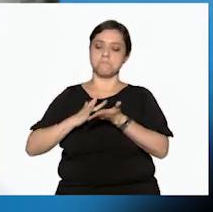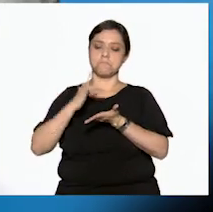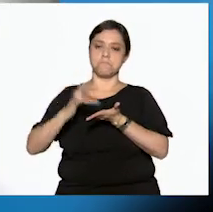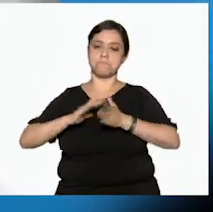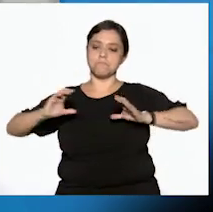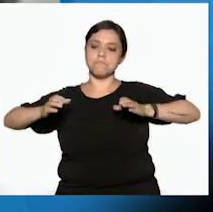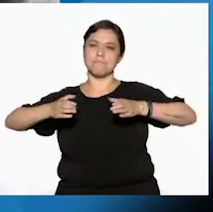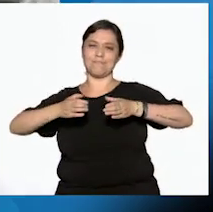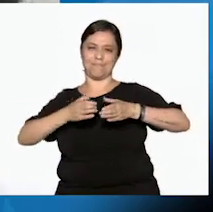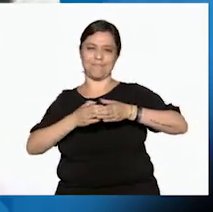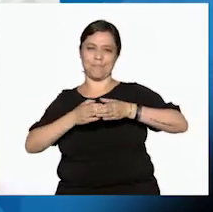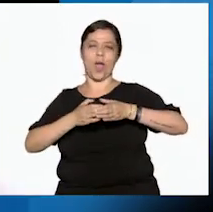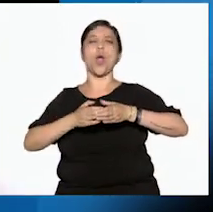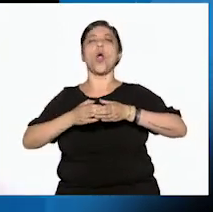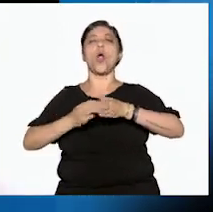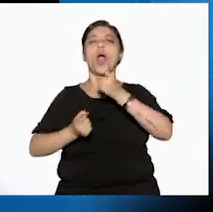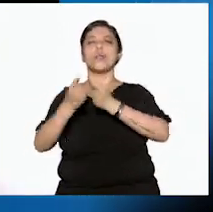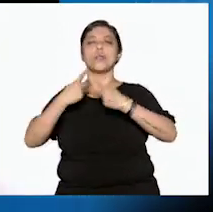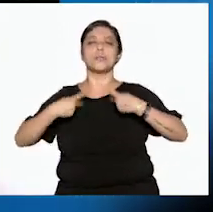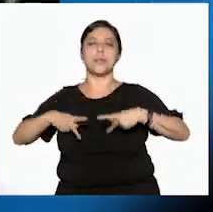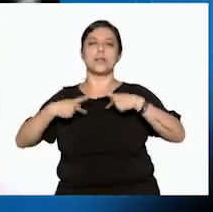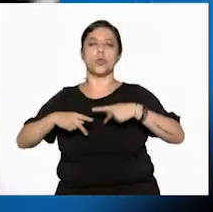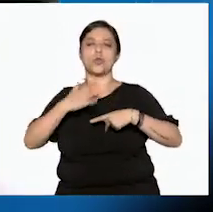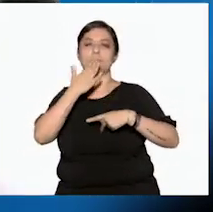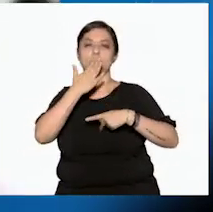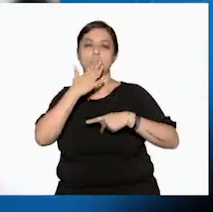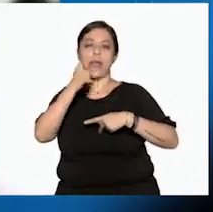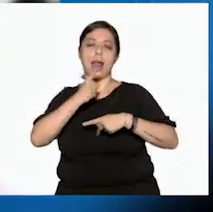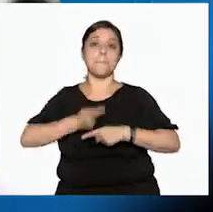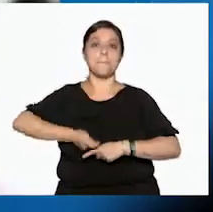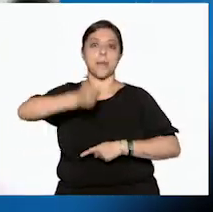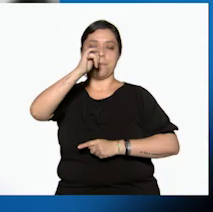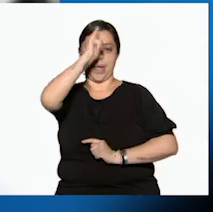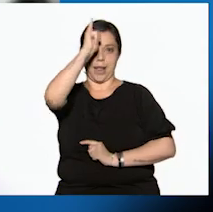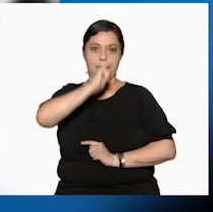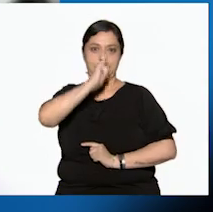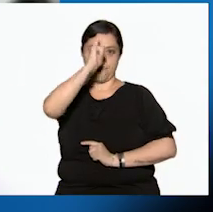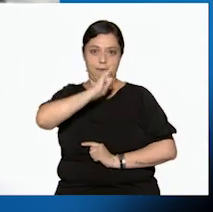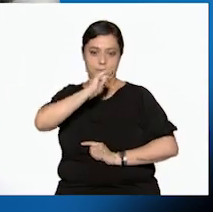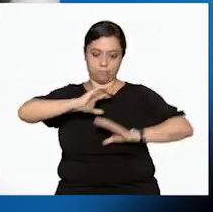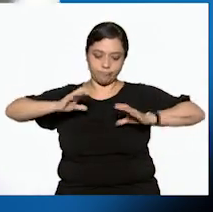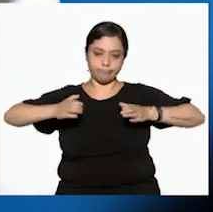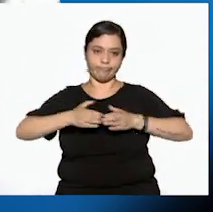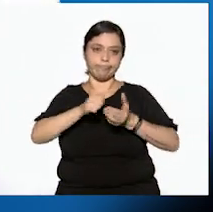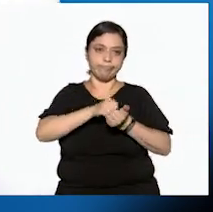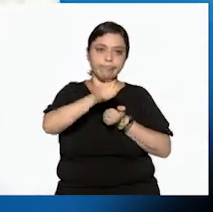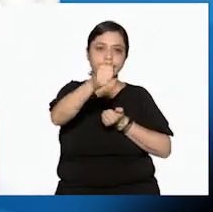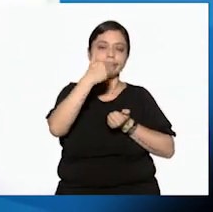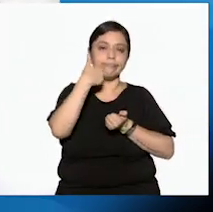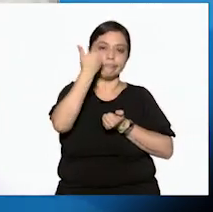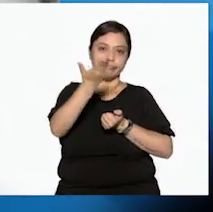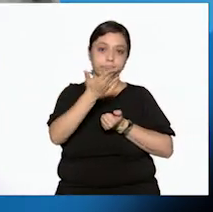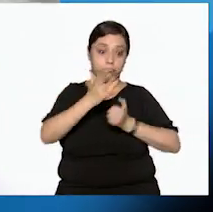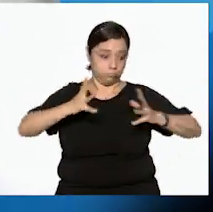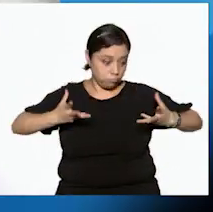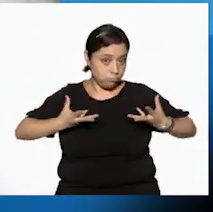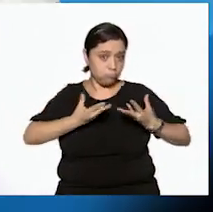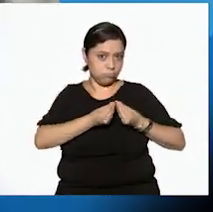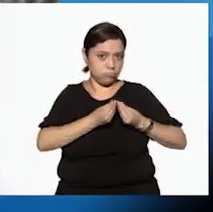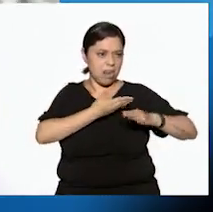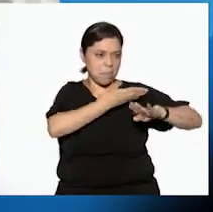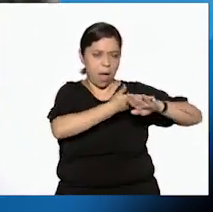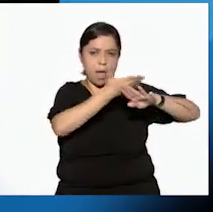generales sonorenses y se convirtió en el primer jefe de la fracción constitucionalista. Su ejército combatió a diversos